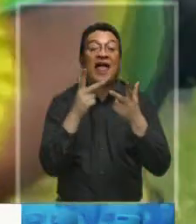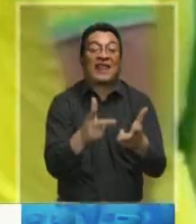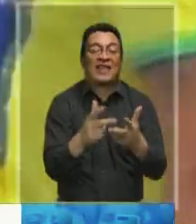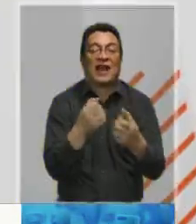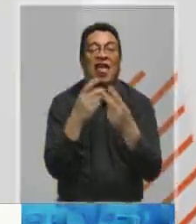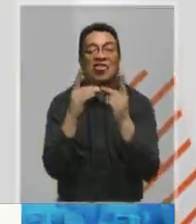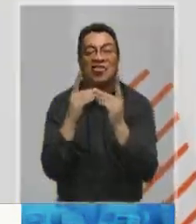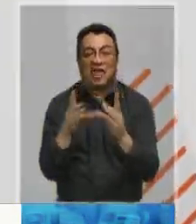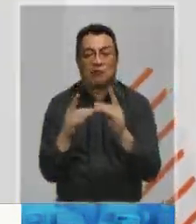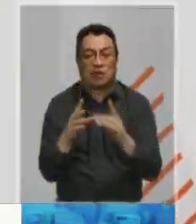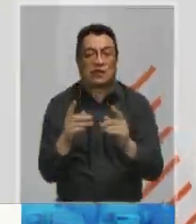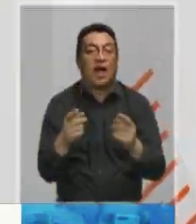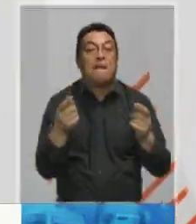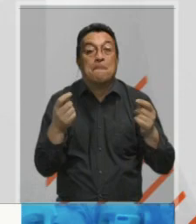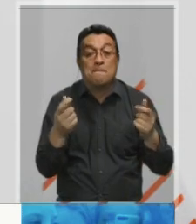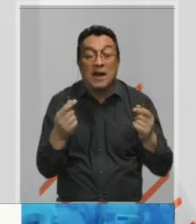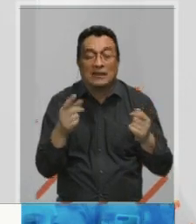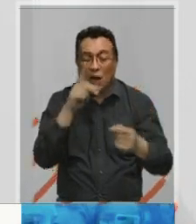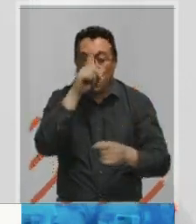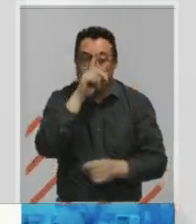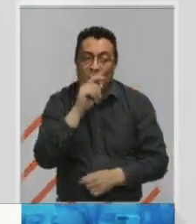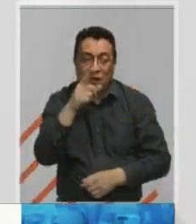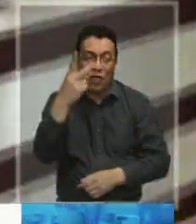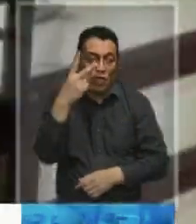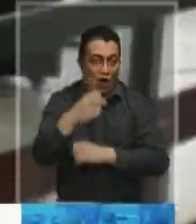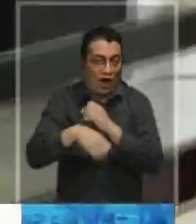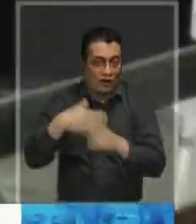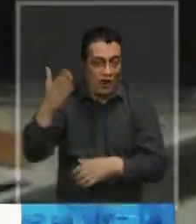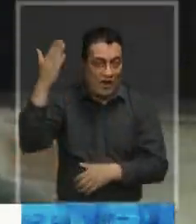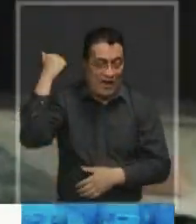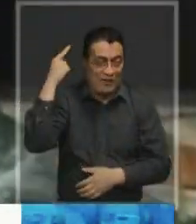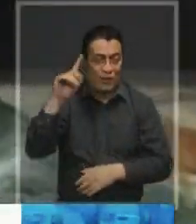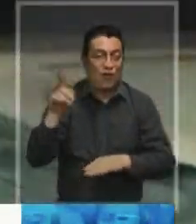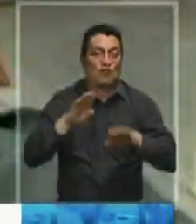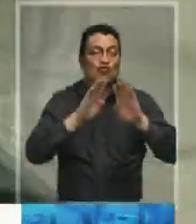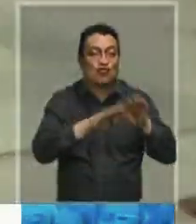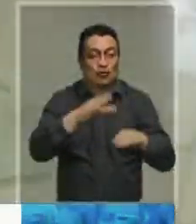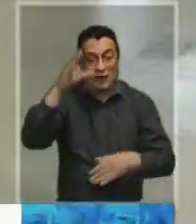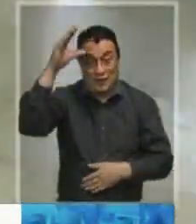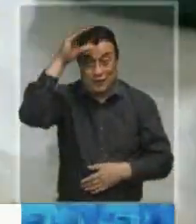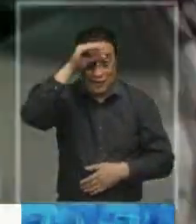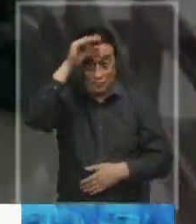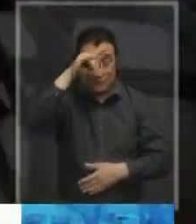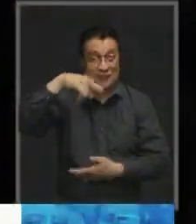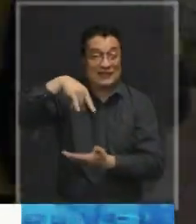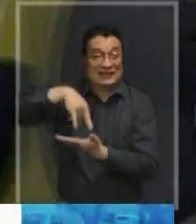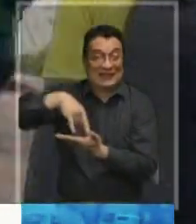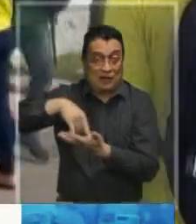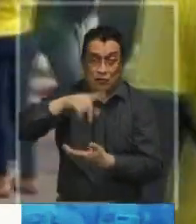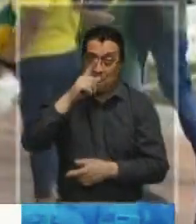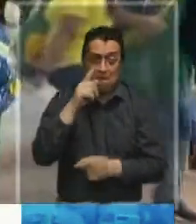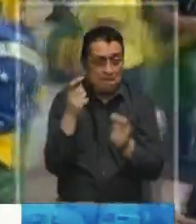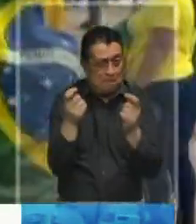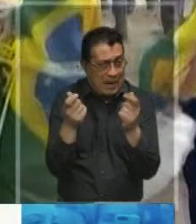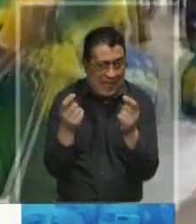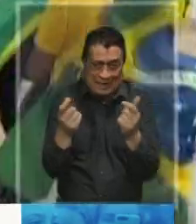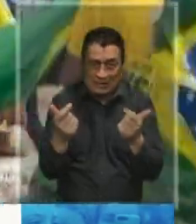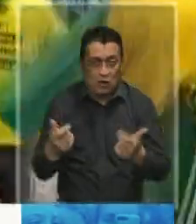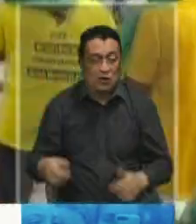democracia, similar al protagonizado hace dos años por los seguidores de Trump contra el Capitolio.